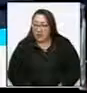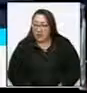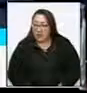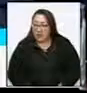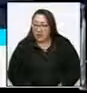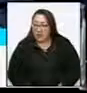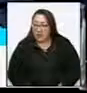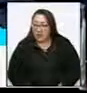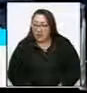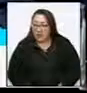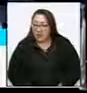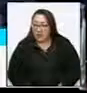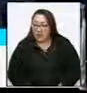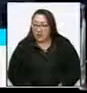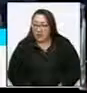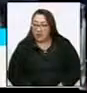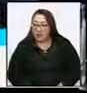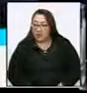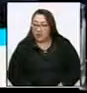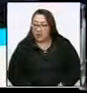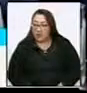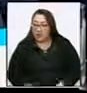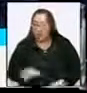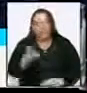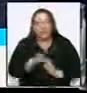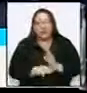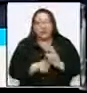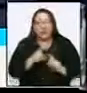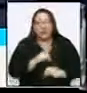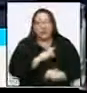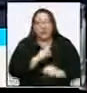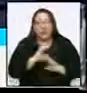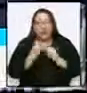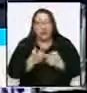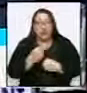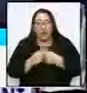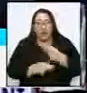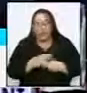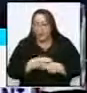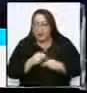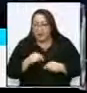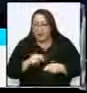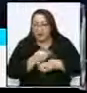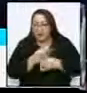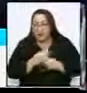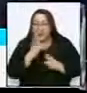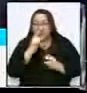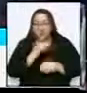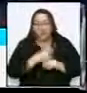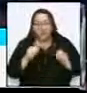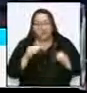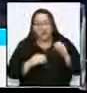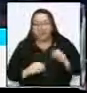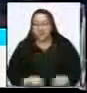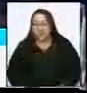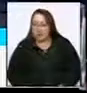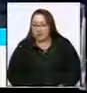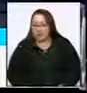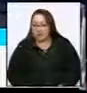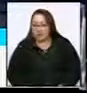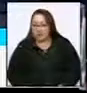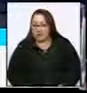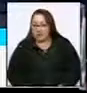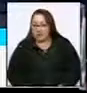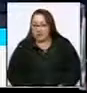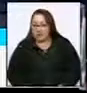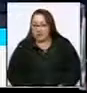alguna fuerza a el Parlamento Nacional y de esta forma alterar el equilibrio de poderes,